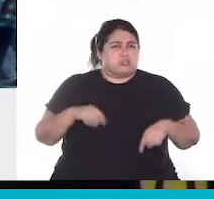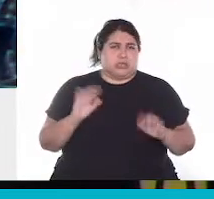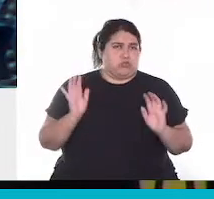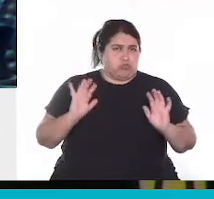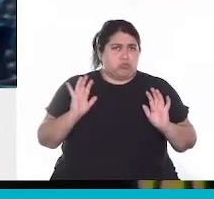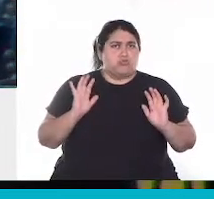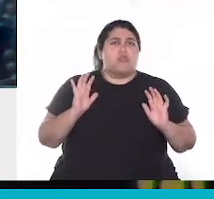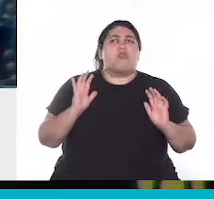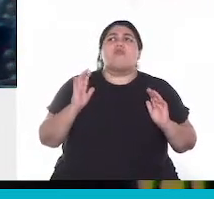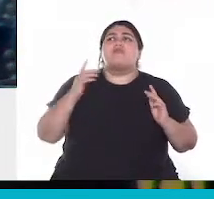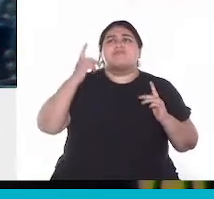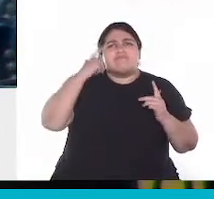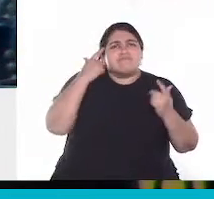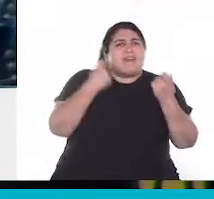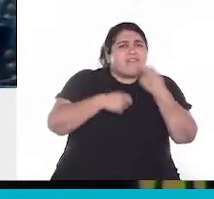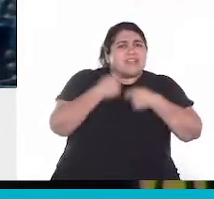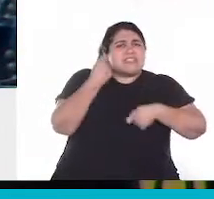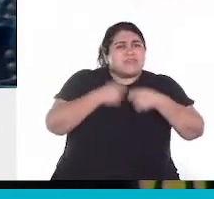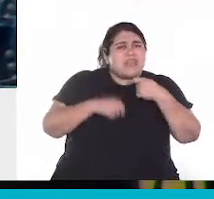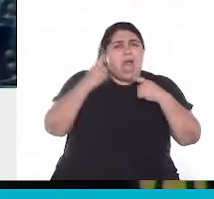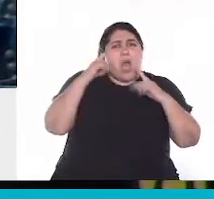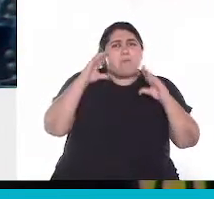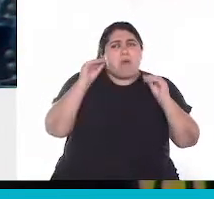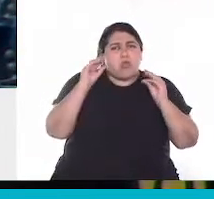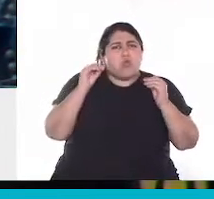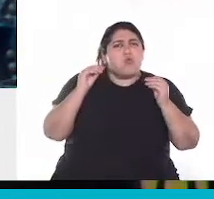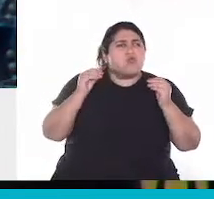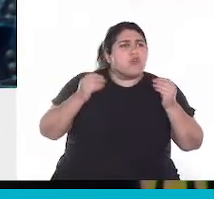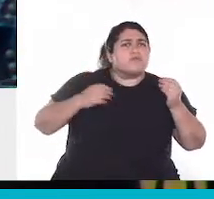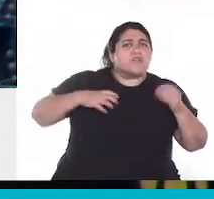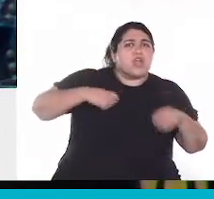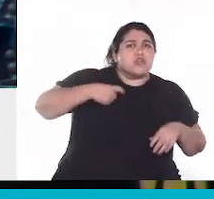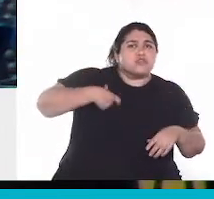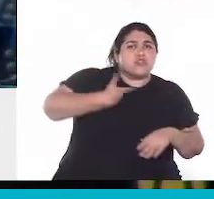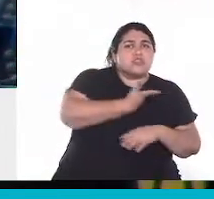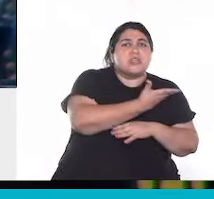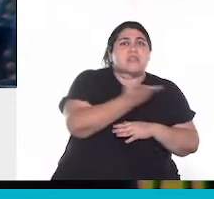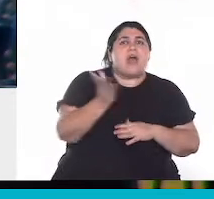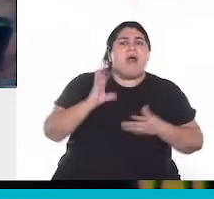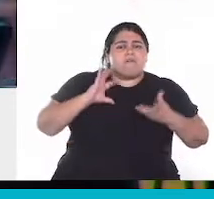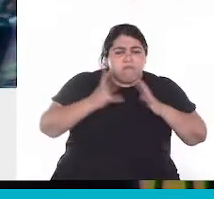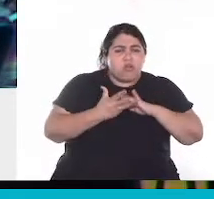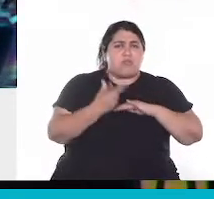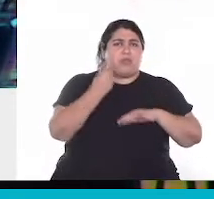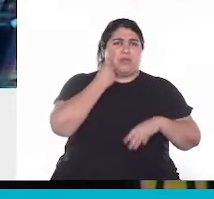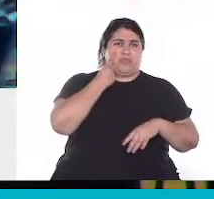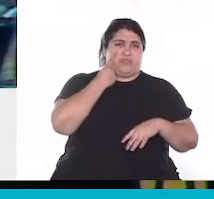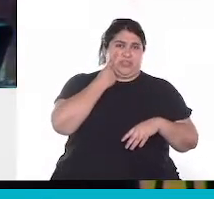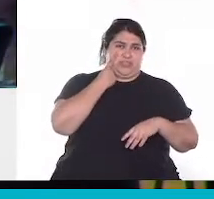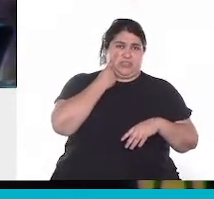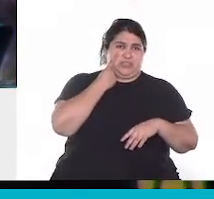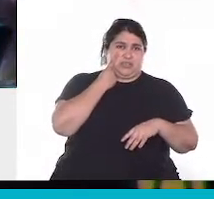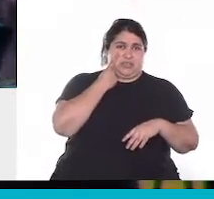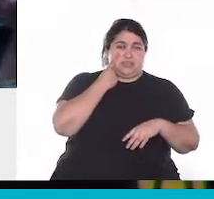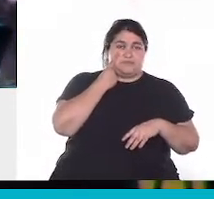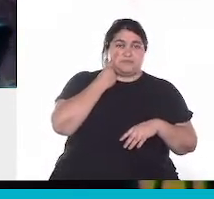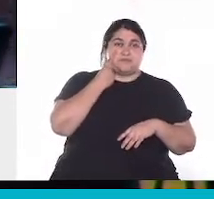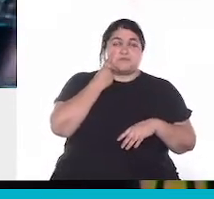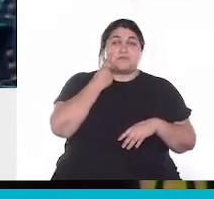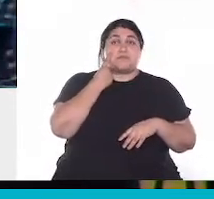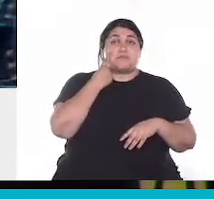la maduración del conjunto de la sociedad, de cómo quiere vivir. Y en ese marco,